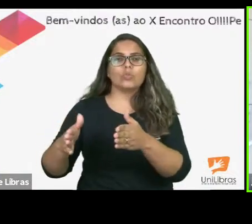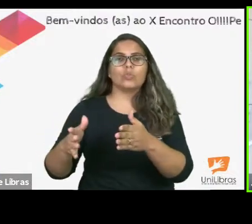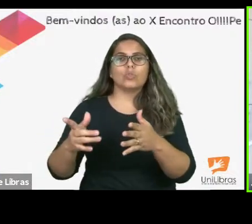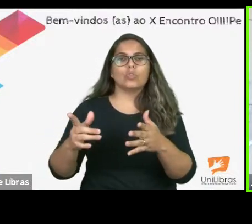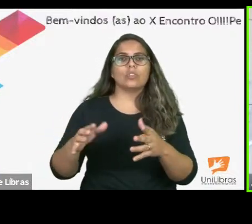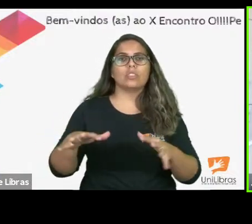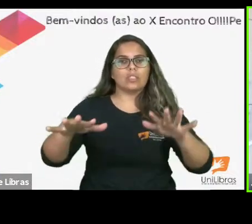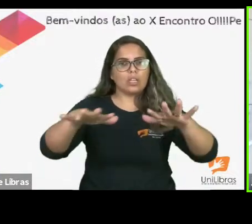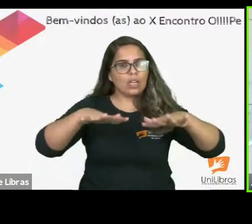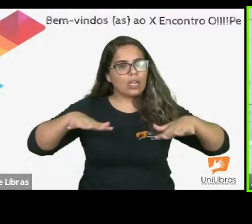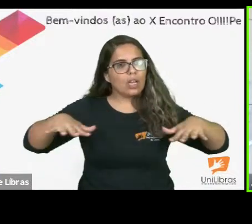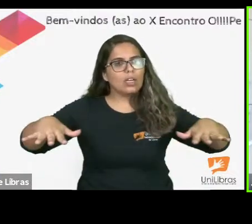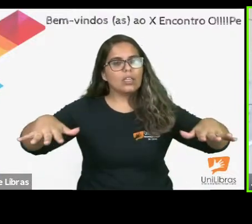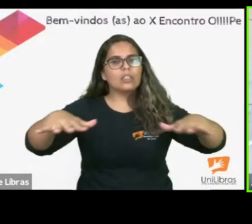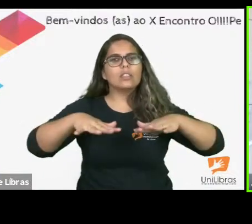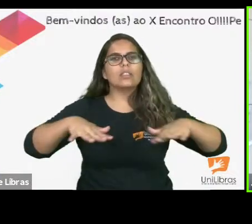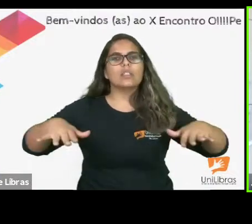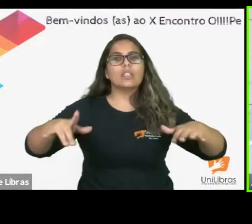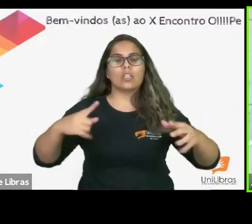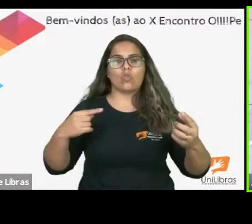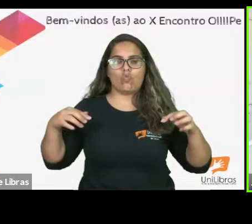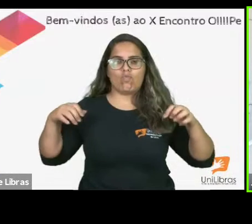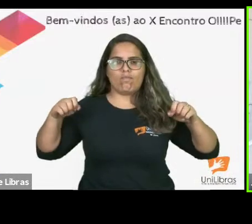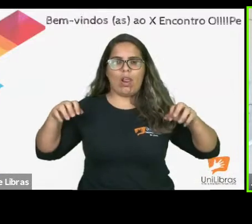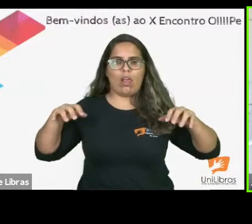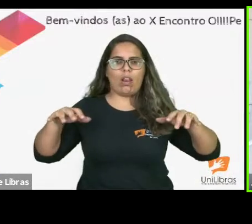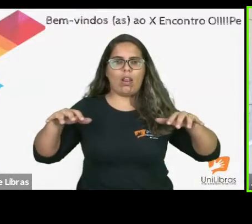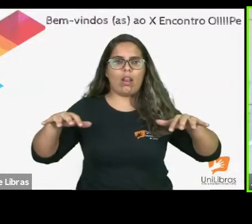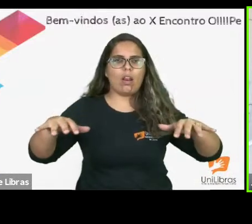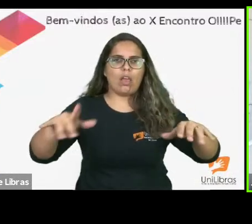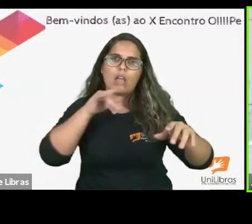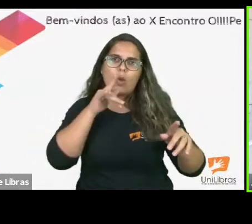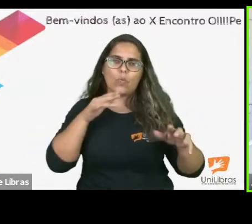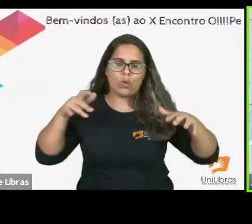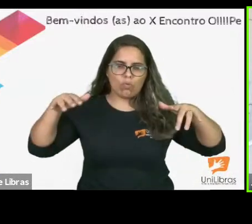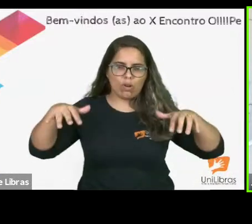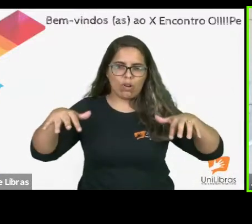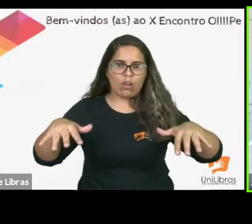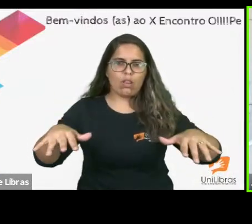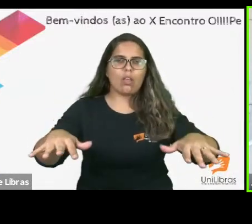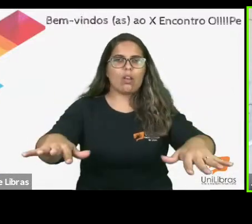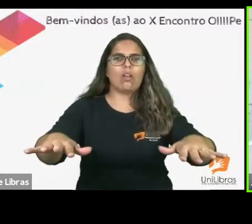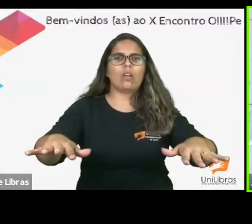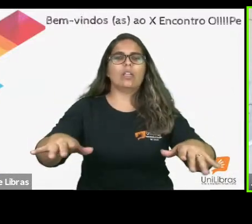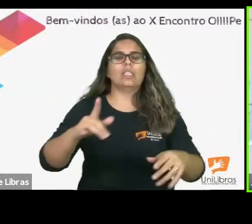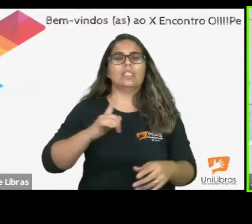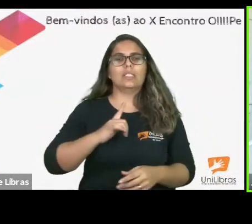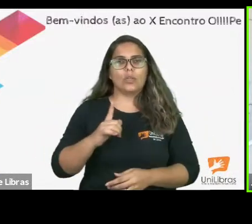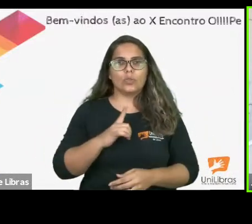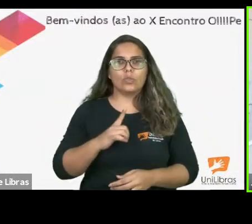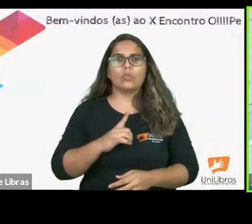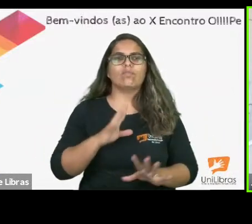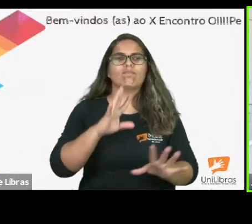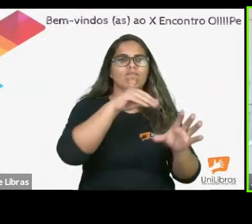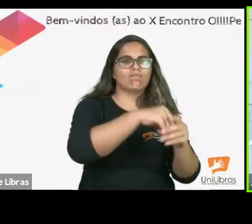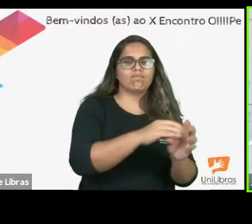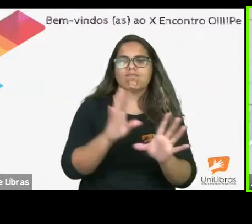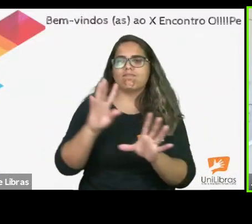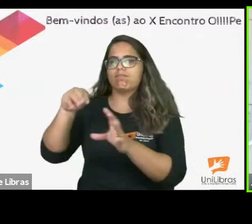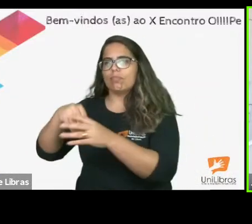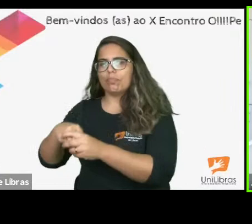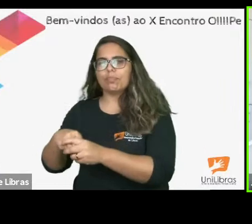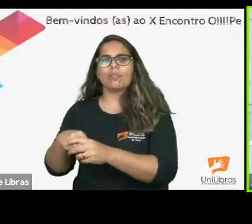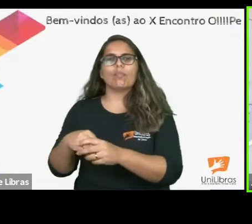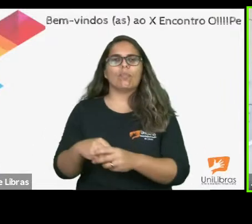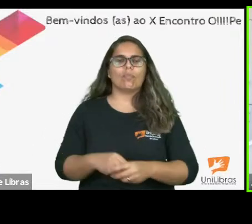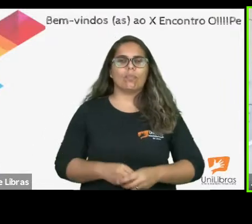dimensiones. Cada vez que tenga un flujo, tendrá un río. Y uno puede decir un río de recursos, un río de esto, un río de lo